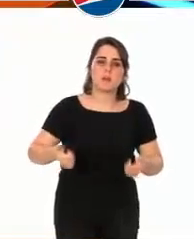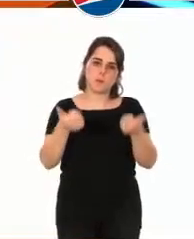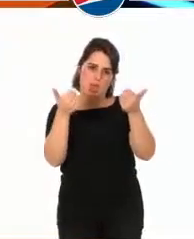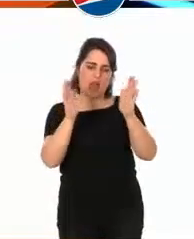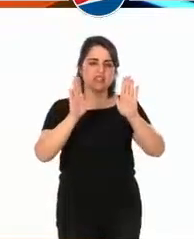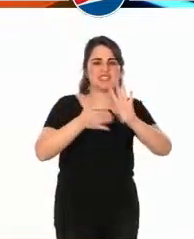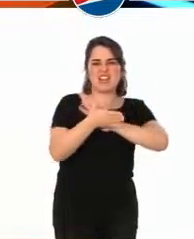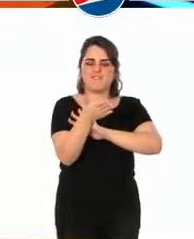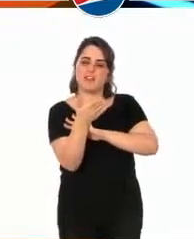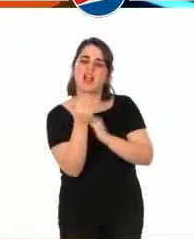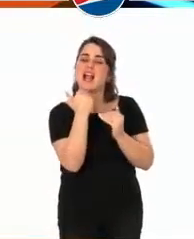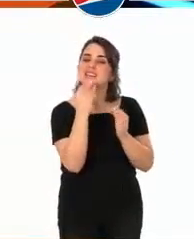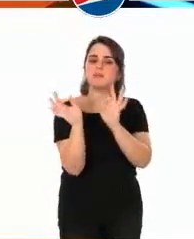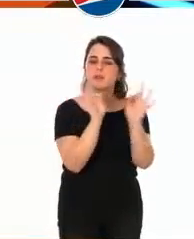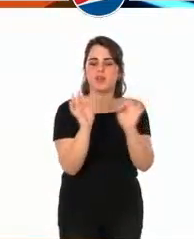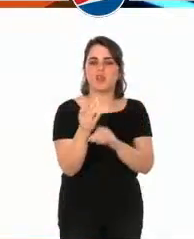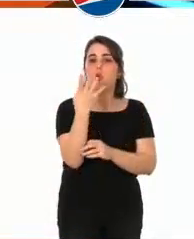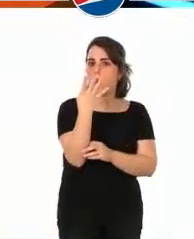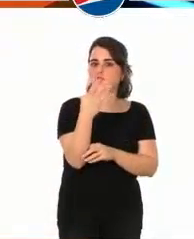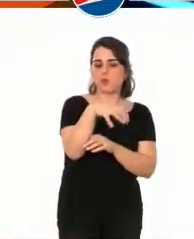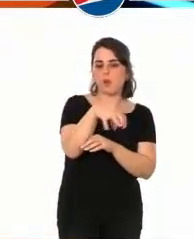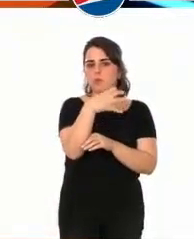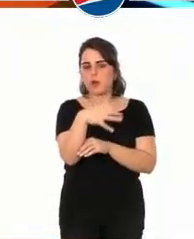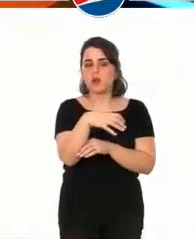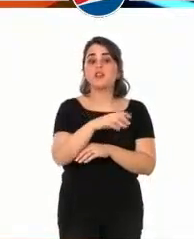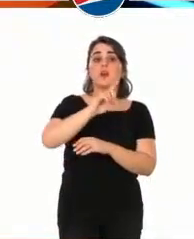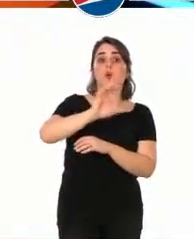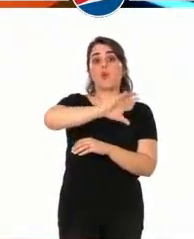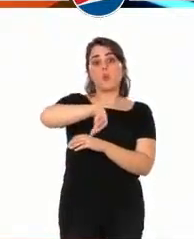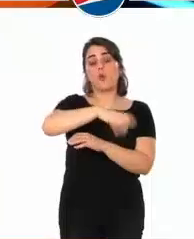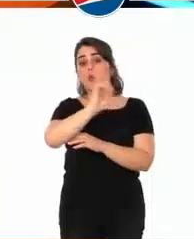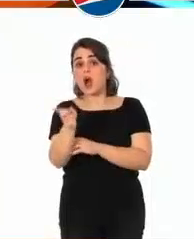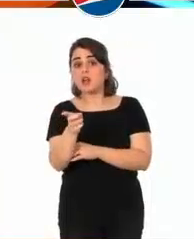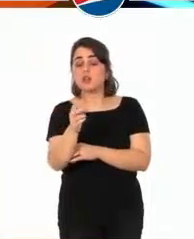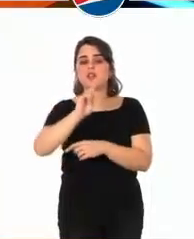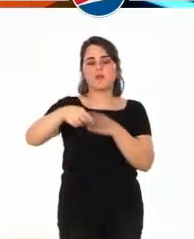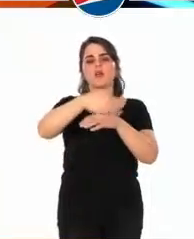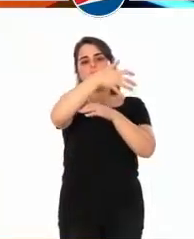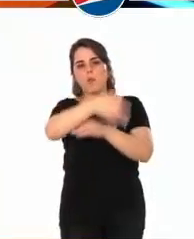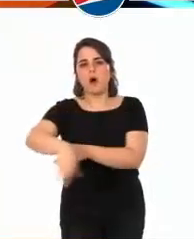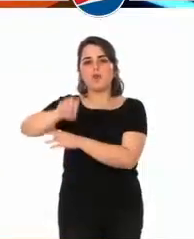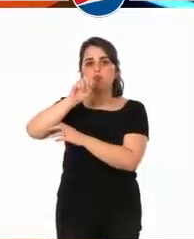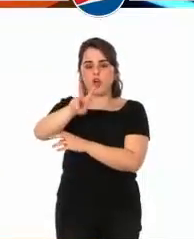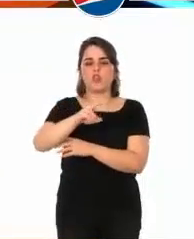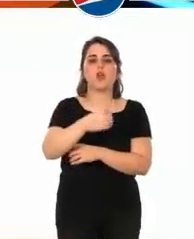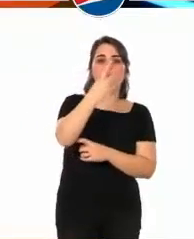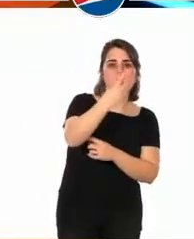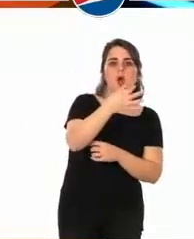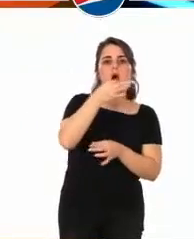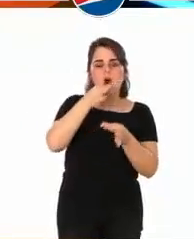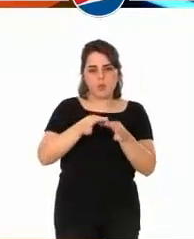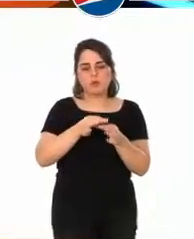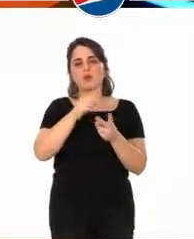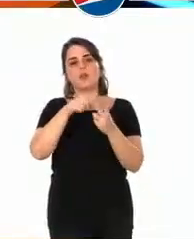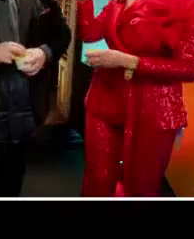estamos ya a punto. Son cuatro. Y después de los cuatro cuartos, campanadas despacito. Nos vamos comiendo una uva por campanada, el que quiera.